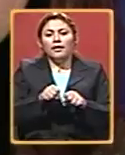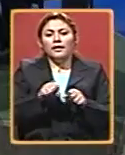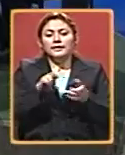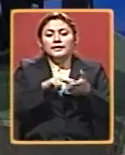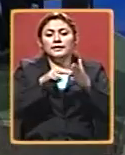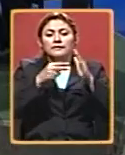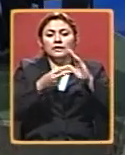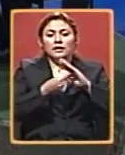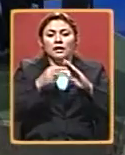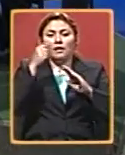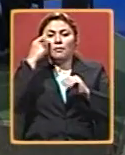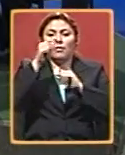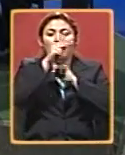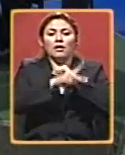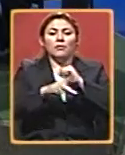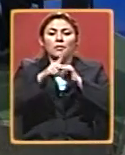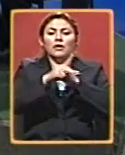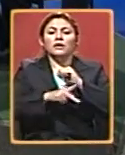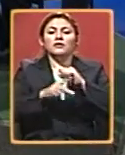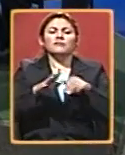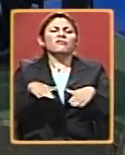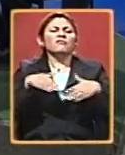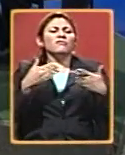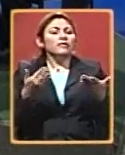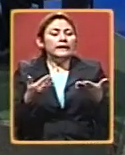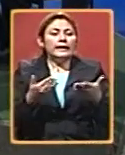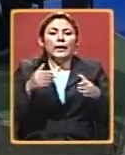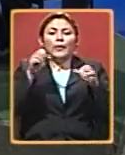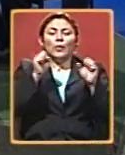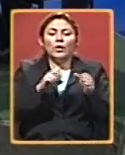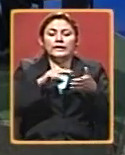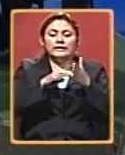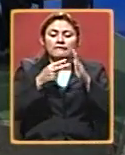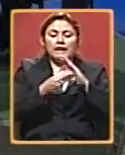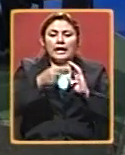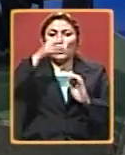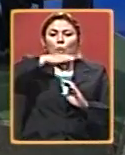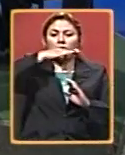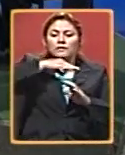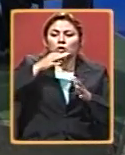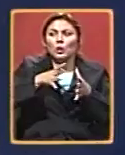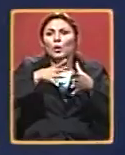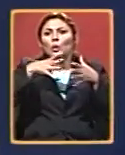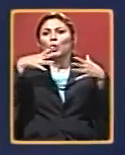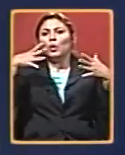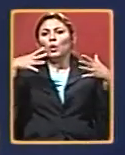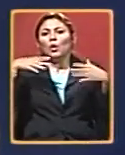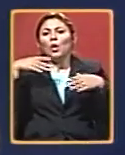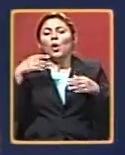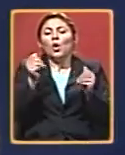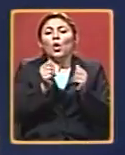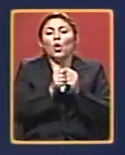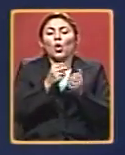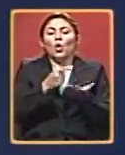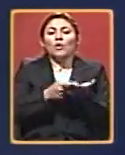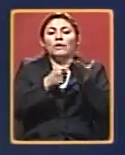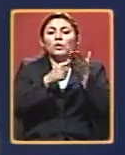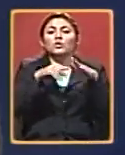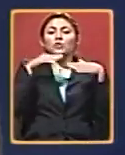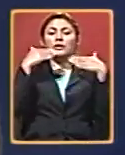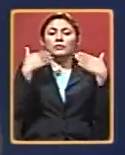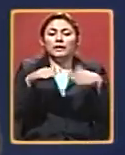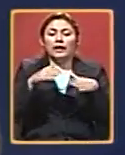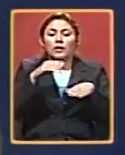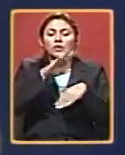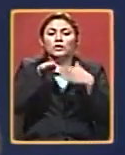significar para el país, digámosle, un beneficio grande con una serie de recursos limitados que